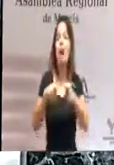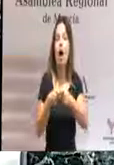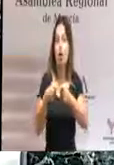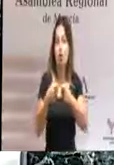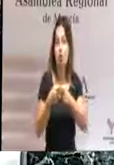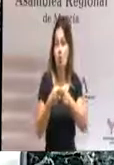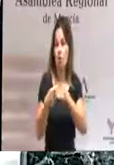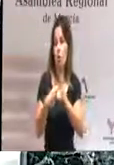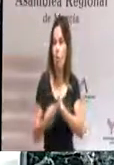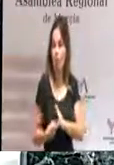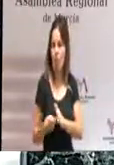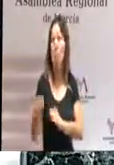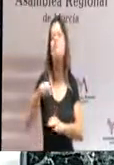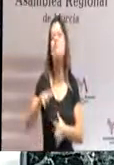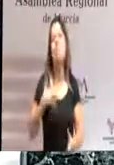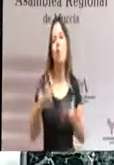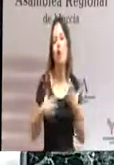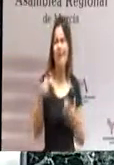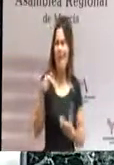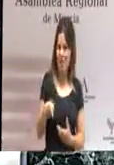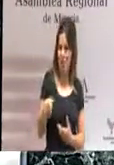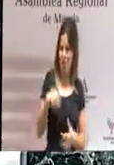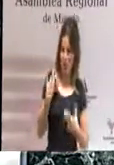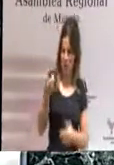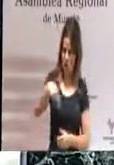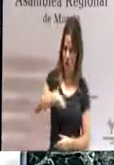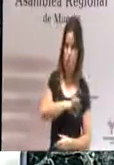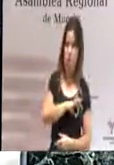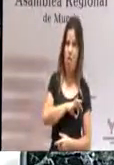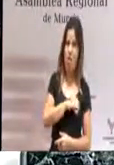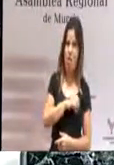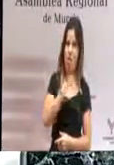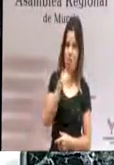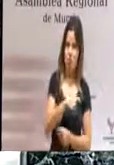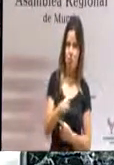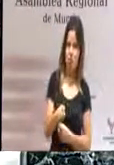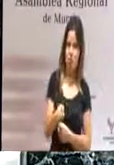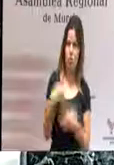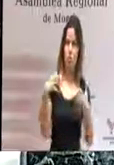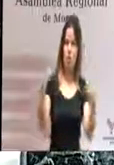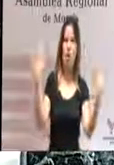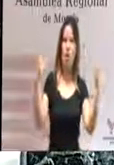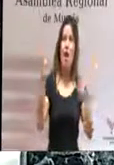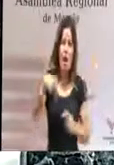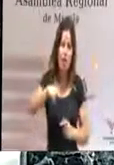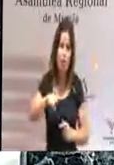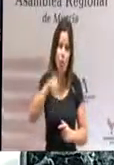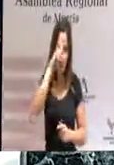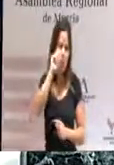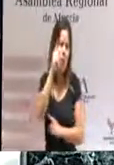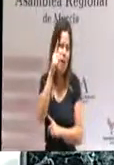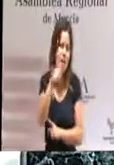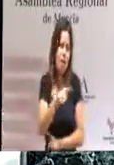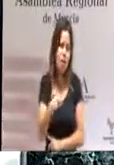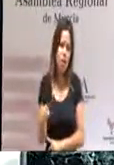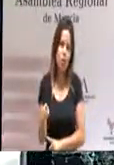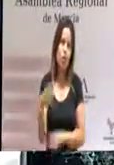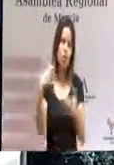lo necesitan. ¿Esto es lo que les molesta a ustedes? ¿Esto es lo que más les preocupa a ustedes?